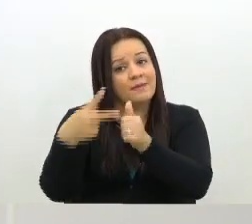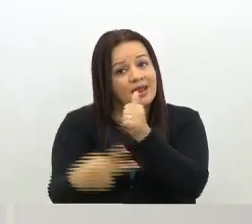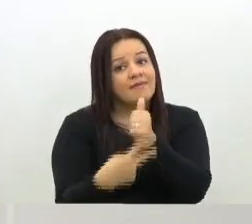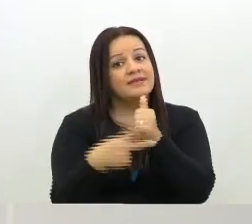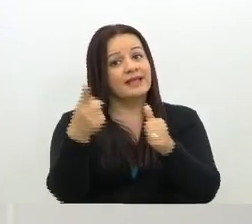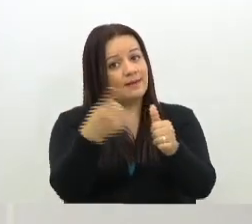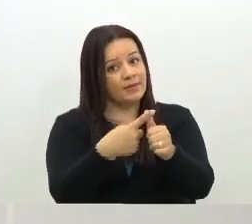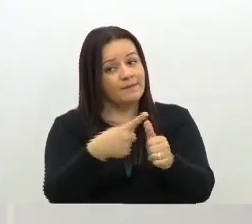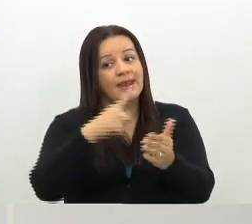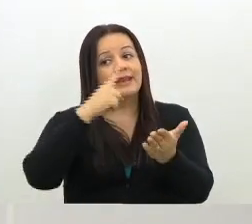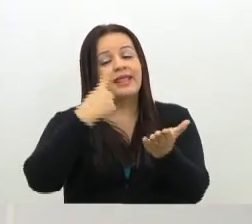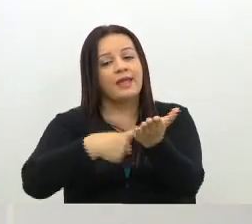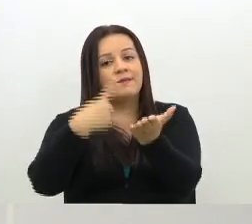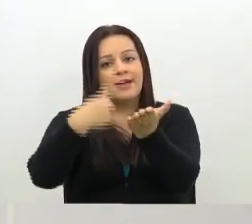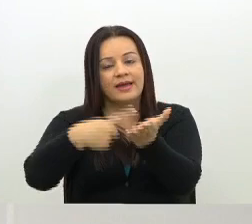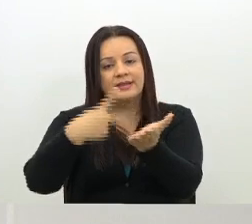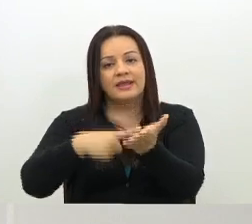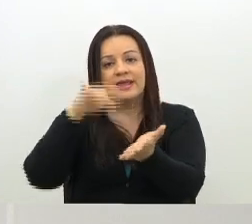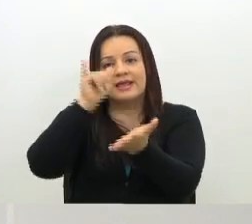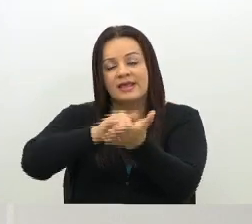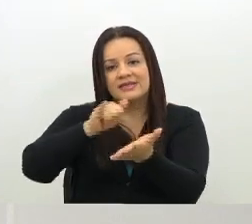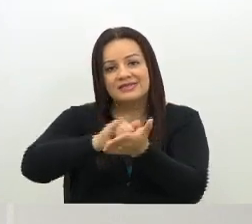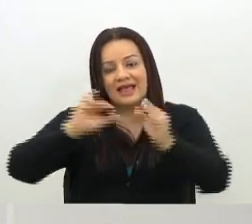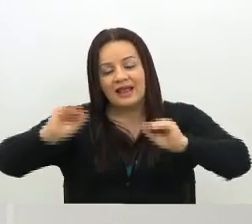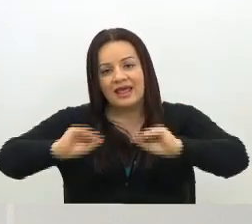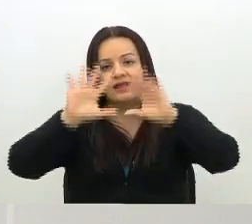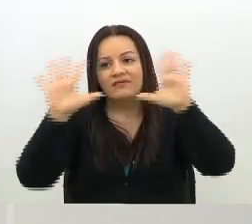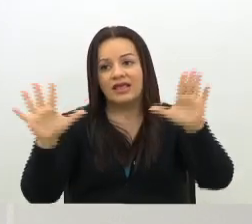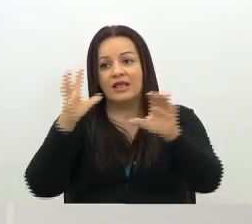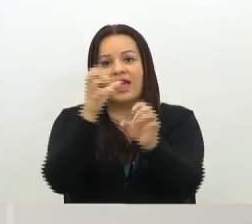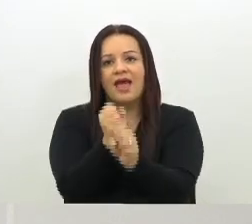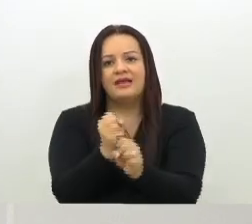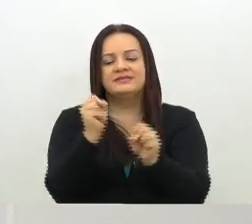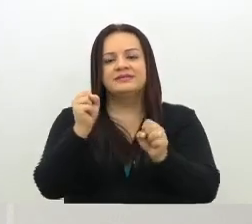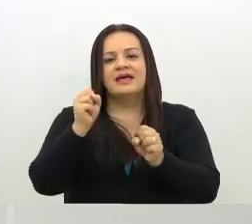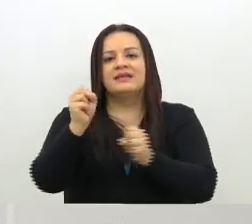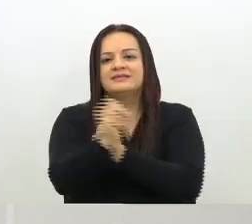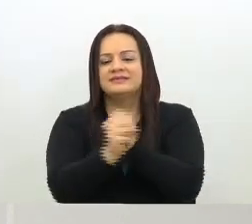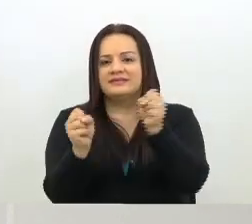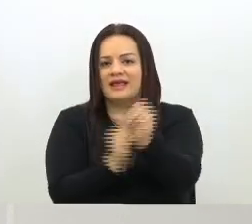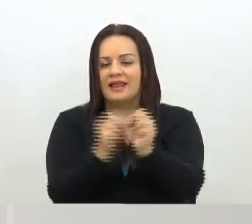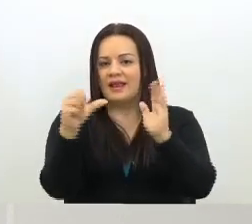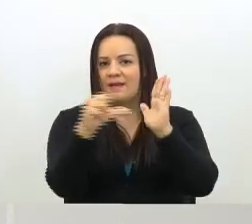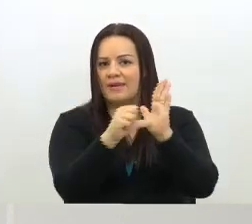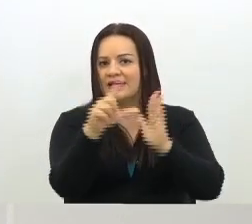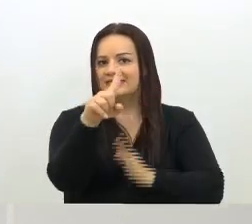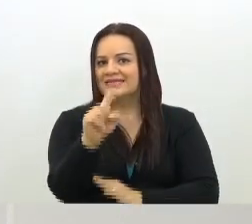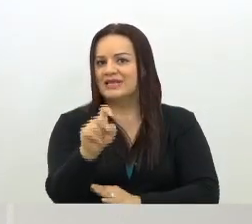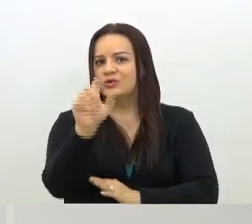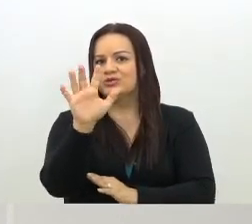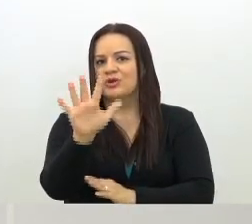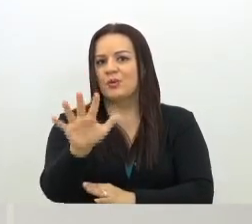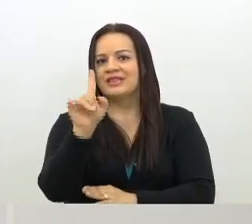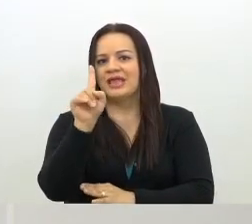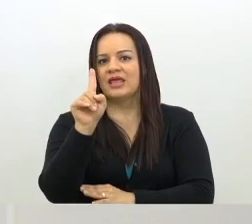debate. Esta clarificación que hace la sala en la página 151